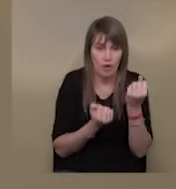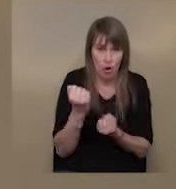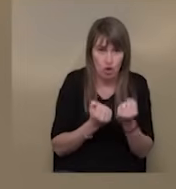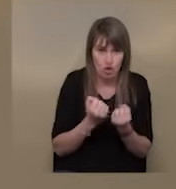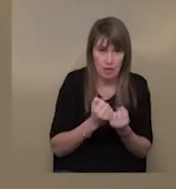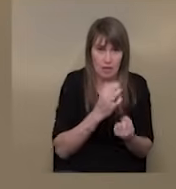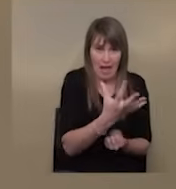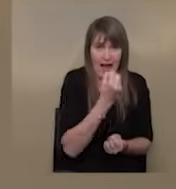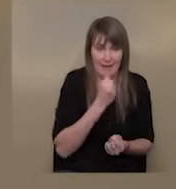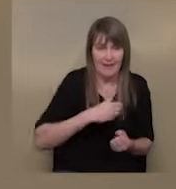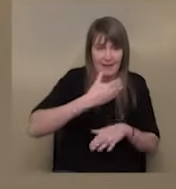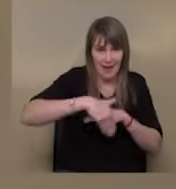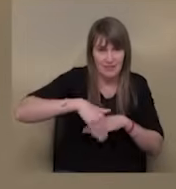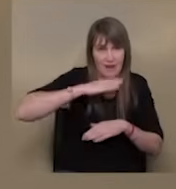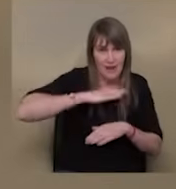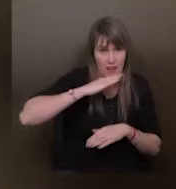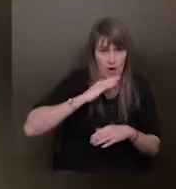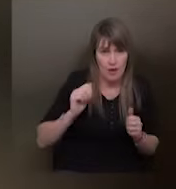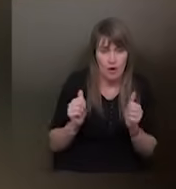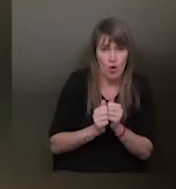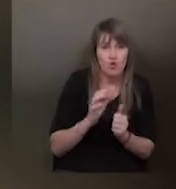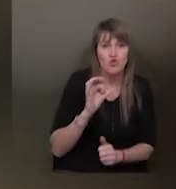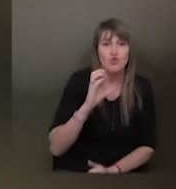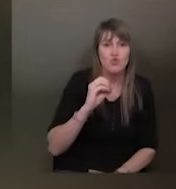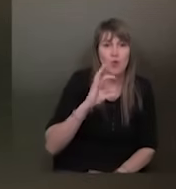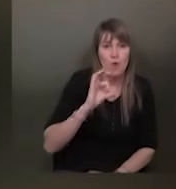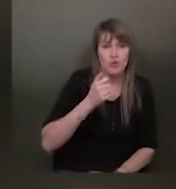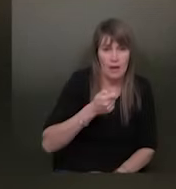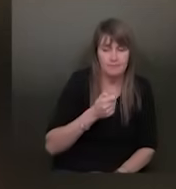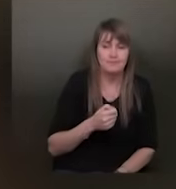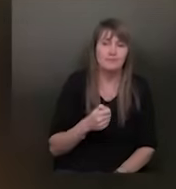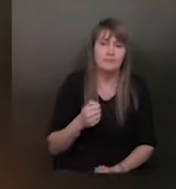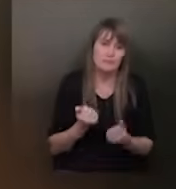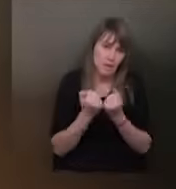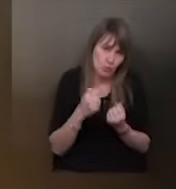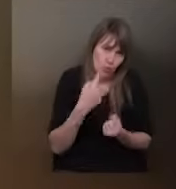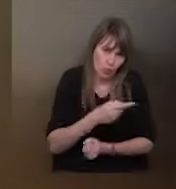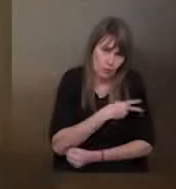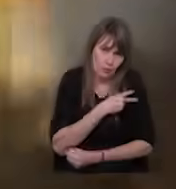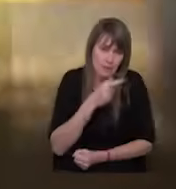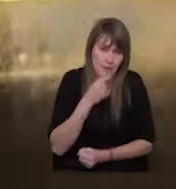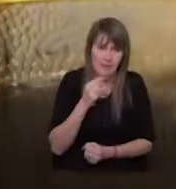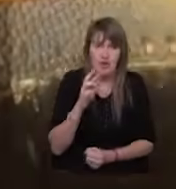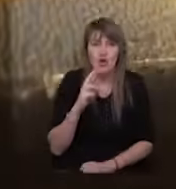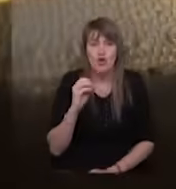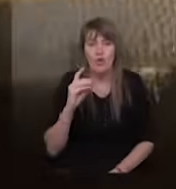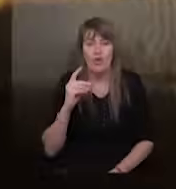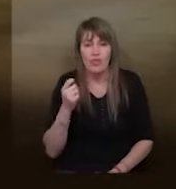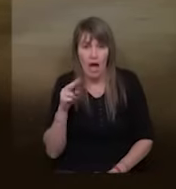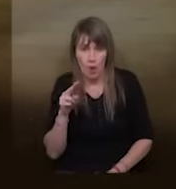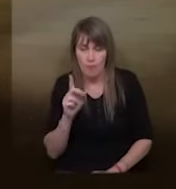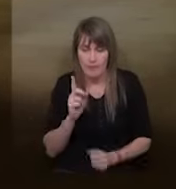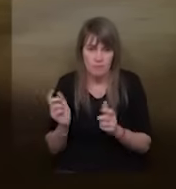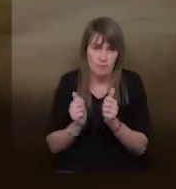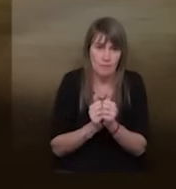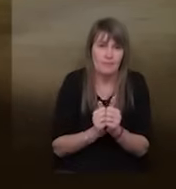calle Canarones conjuntamente con Alberto Pinalbar Sosa González, Hermán Silvera Techera y Oscar Rodao. En el coche de jefatura